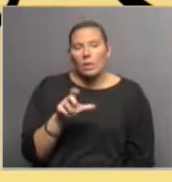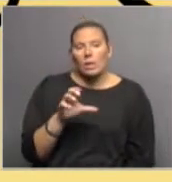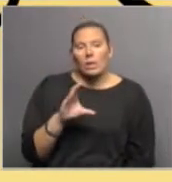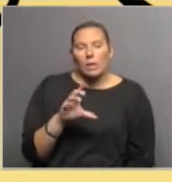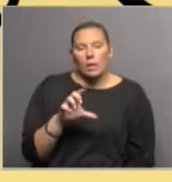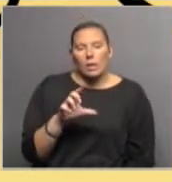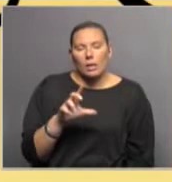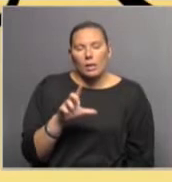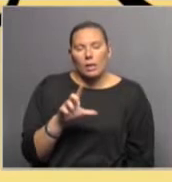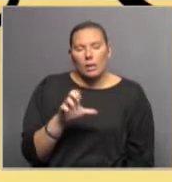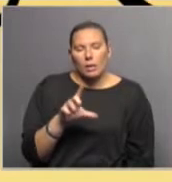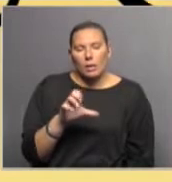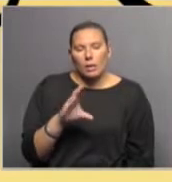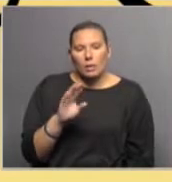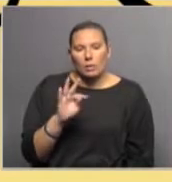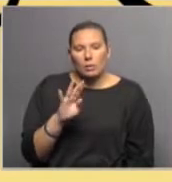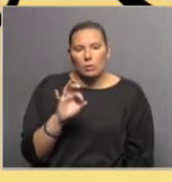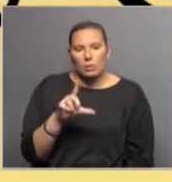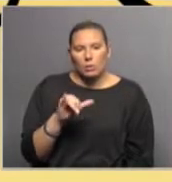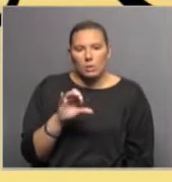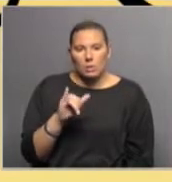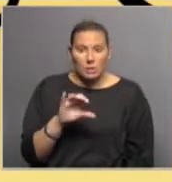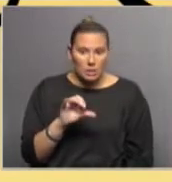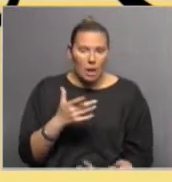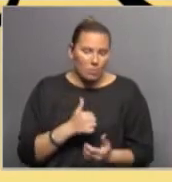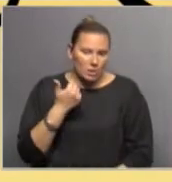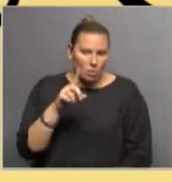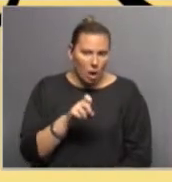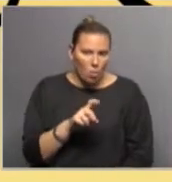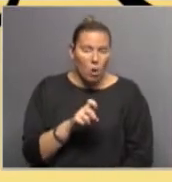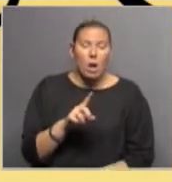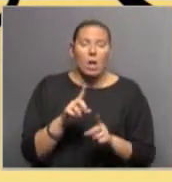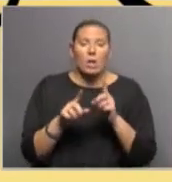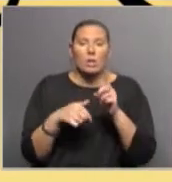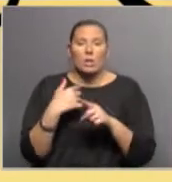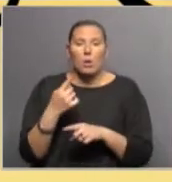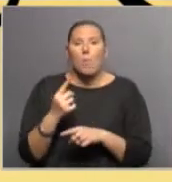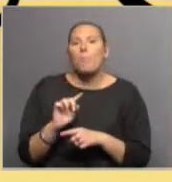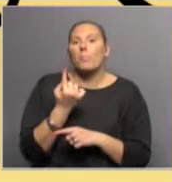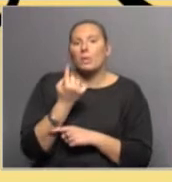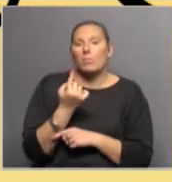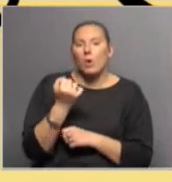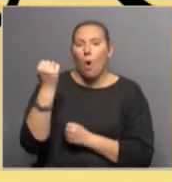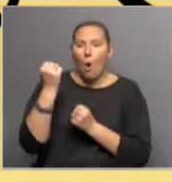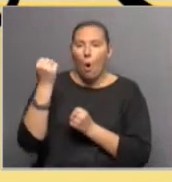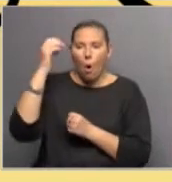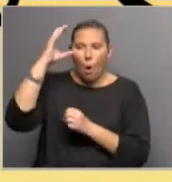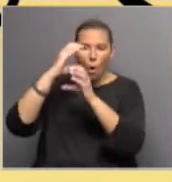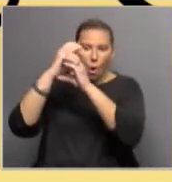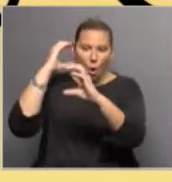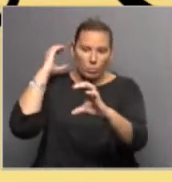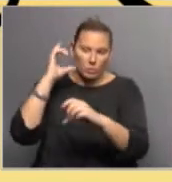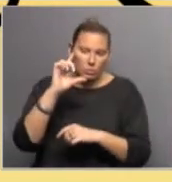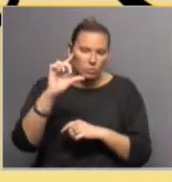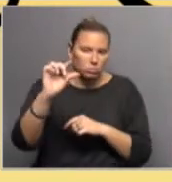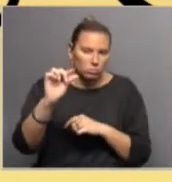energía que tenemos renovable en la red actualmente, y poder tener unas primeras unidades de transporte a larga distancia que